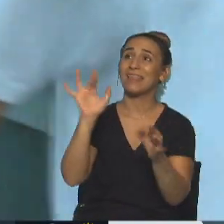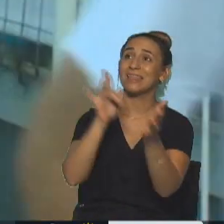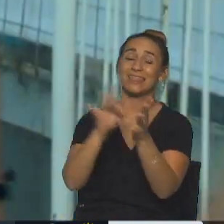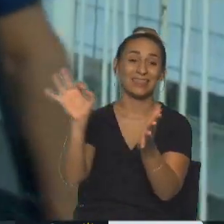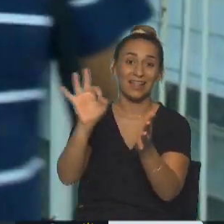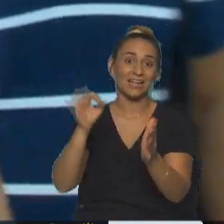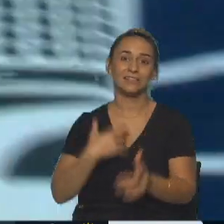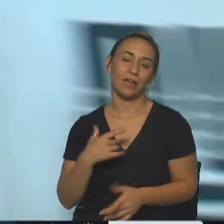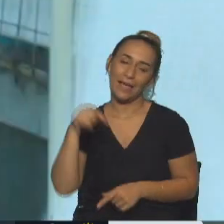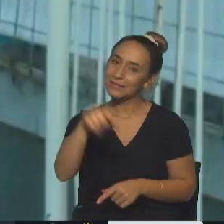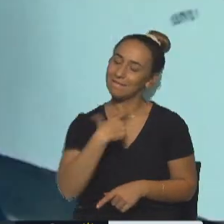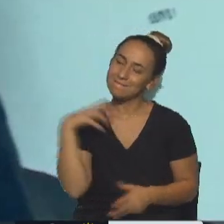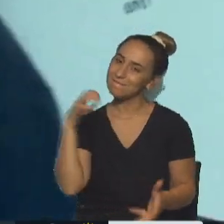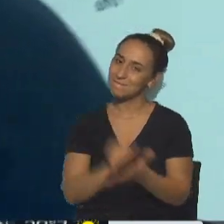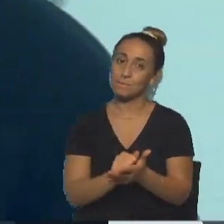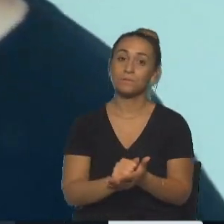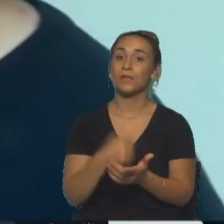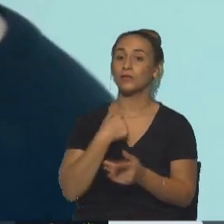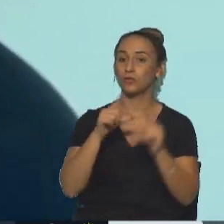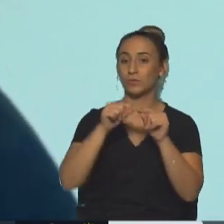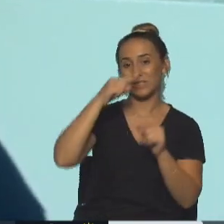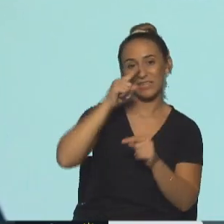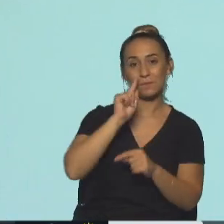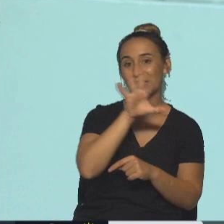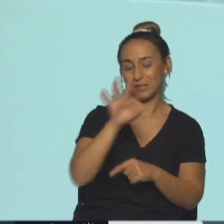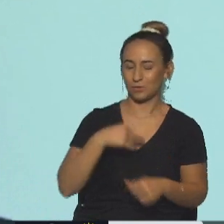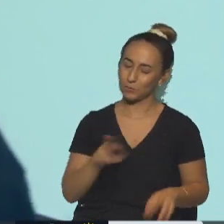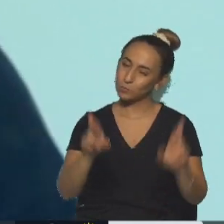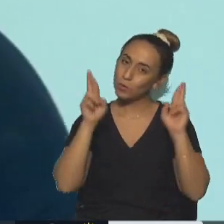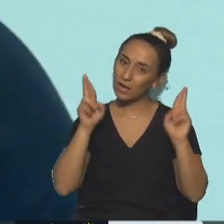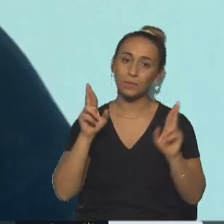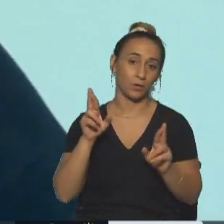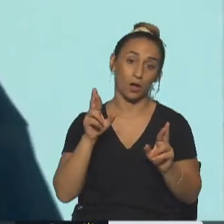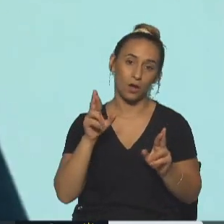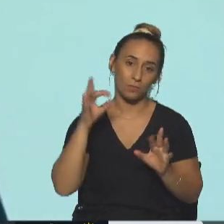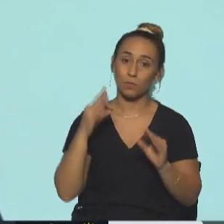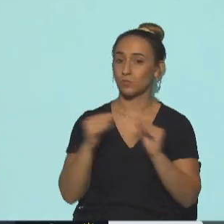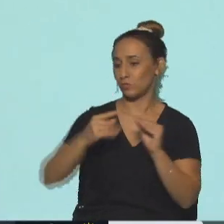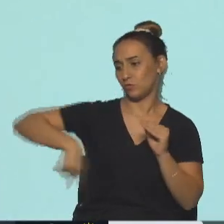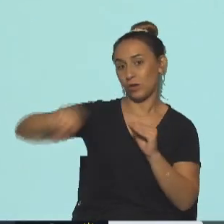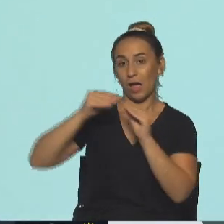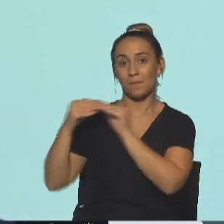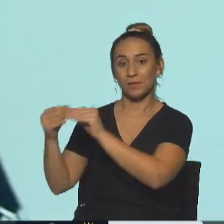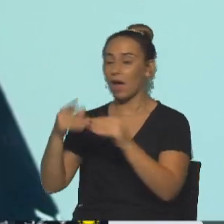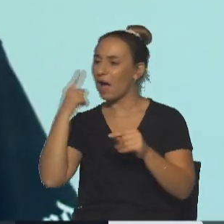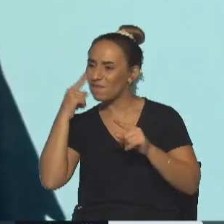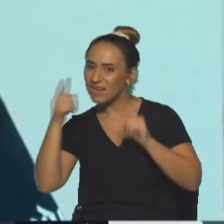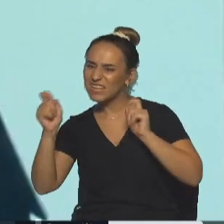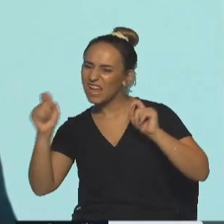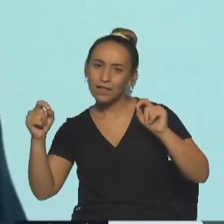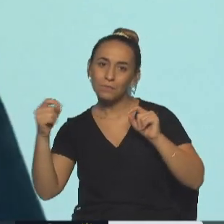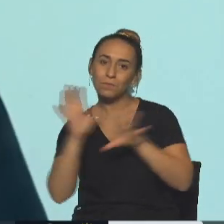¿cuánto estuviste en la fila? ¿Qué número tenías? 7.500. Bueno, bien, uno de los afortunados. Sí, pero saqué con varios amigos y bueno, vimos quién tenía más cerca la fila. Y...